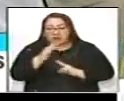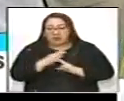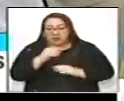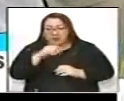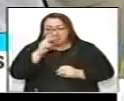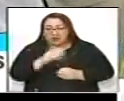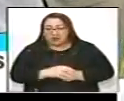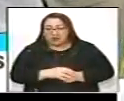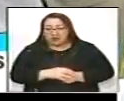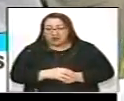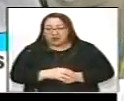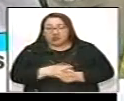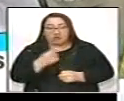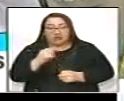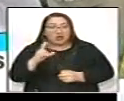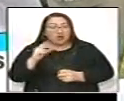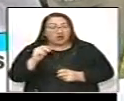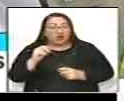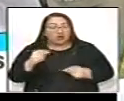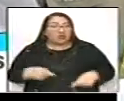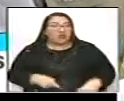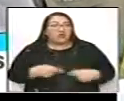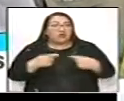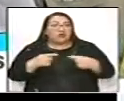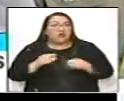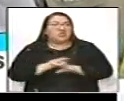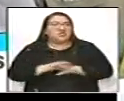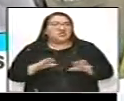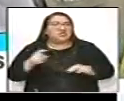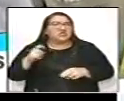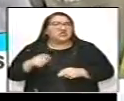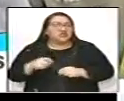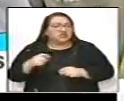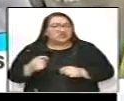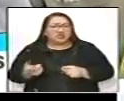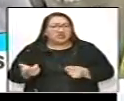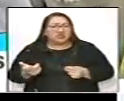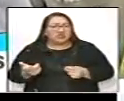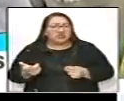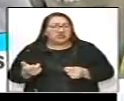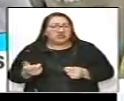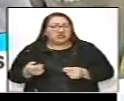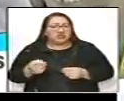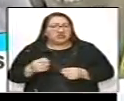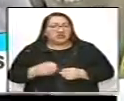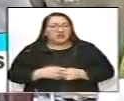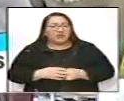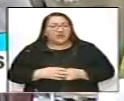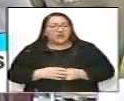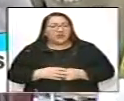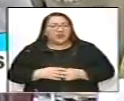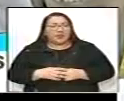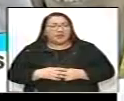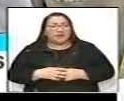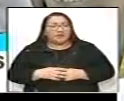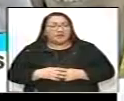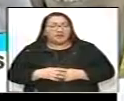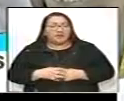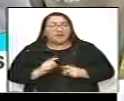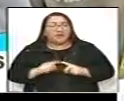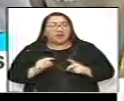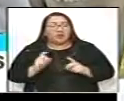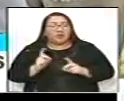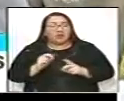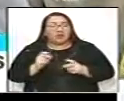este país, para la no confrontación sin necesidad y seguramente no para tomar